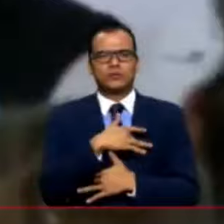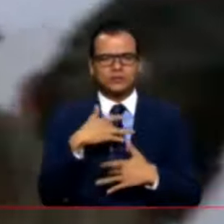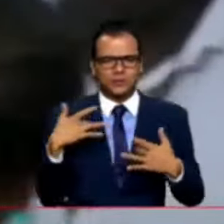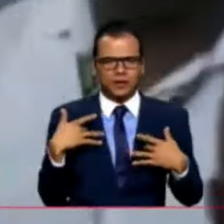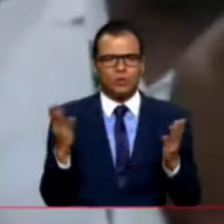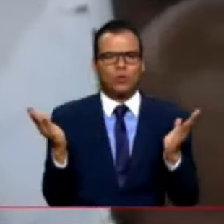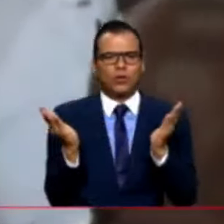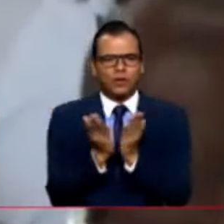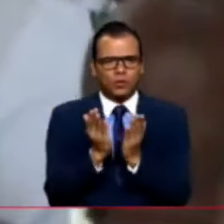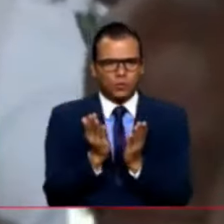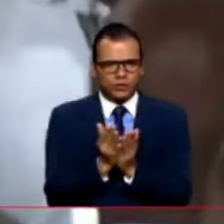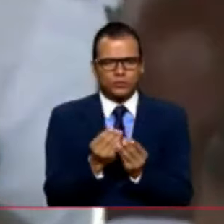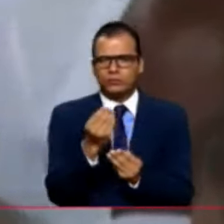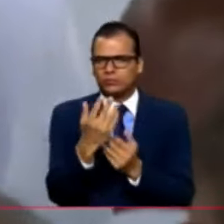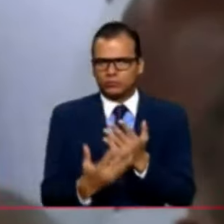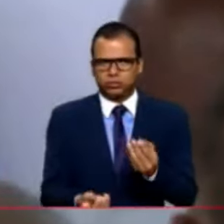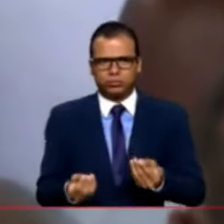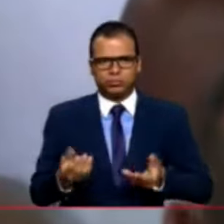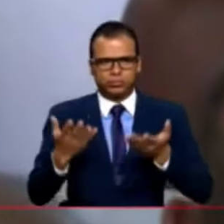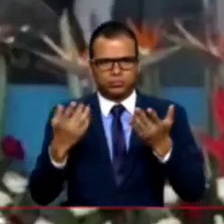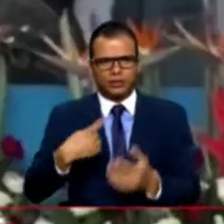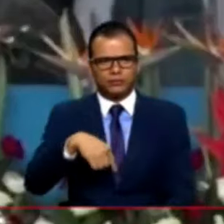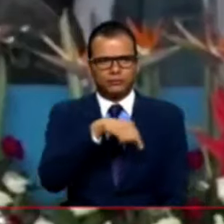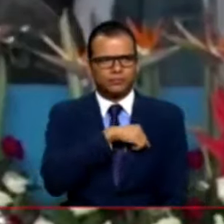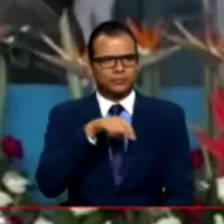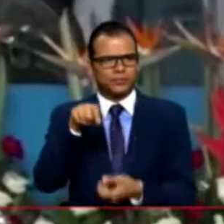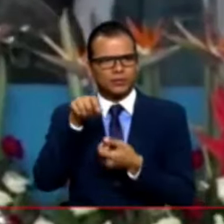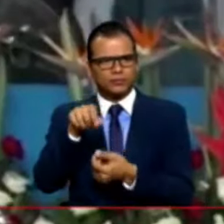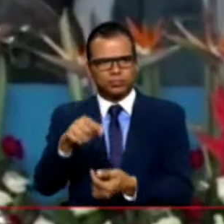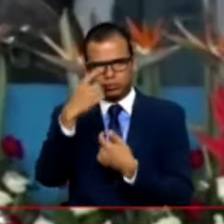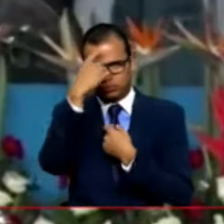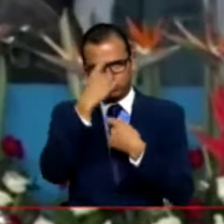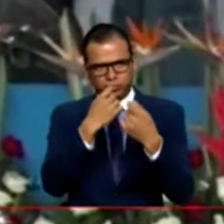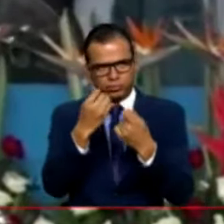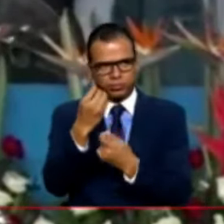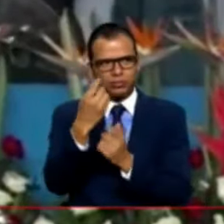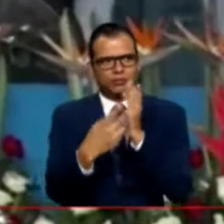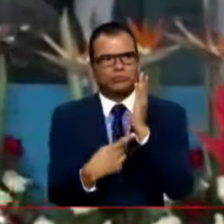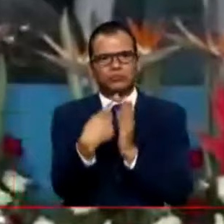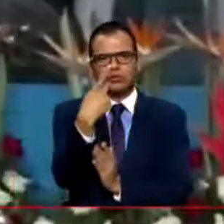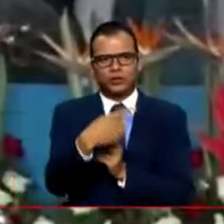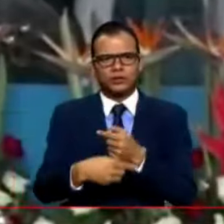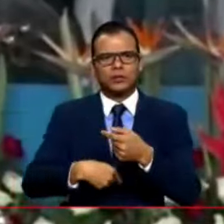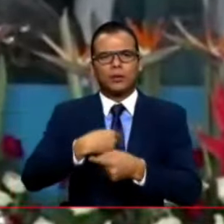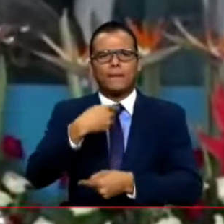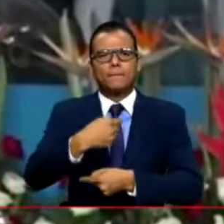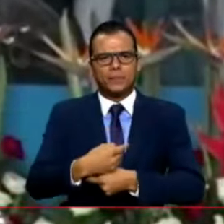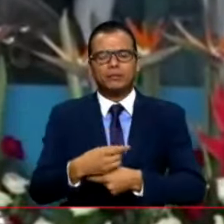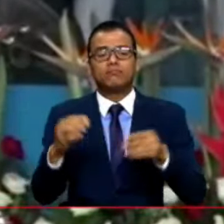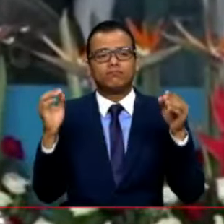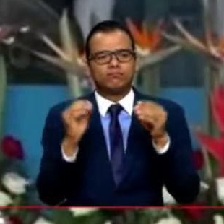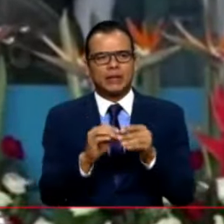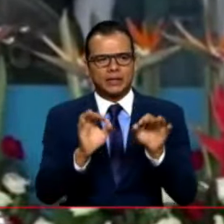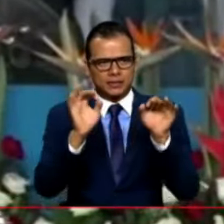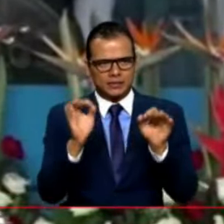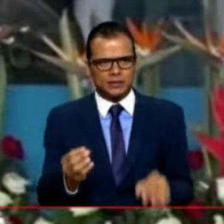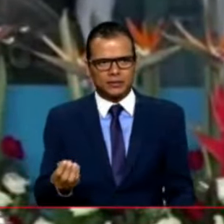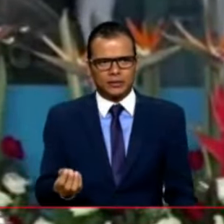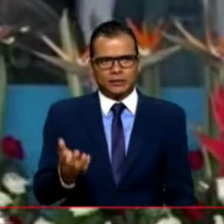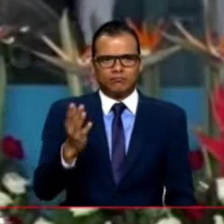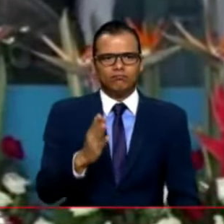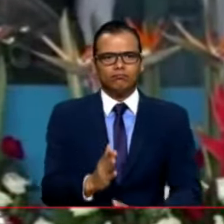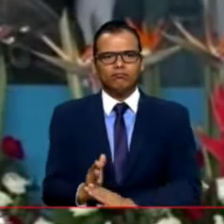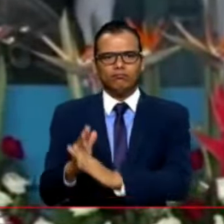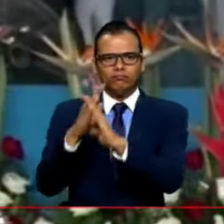a invertir, vamos a apostarle a proyectos estratégicos, vamos a construir una ciudad más segura y